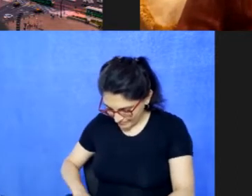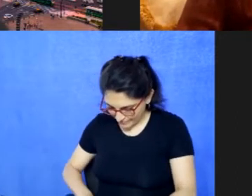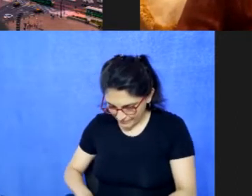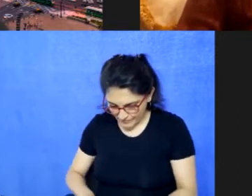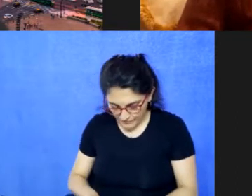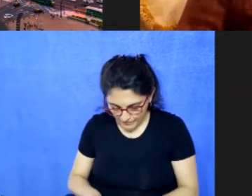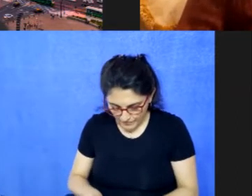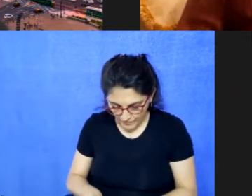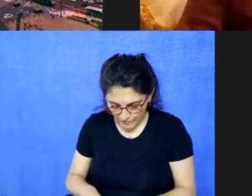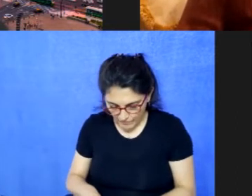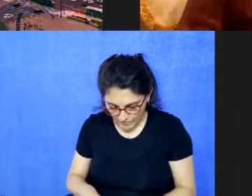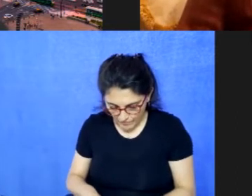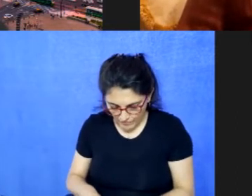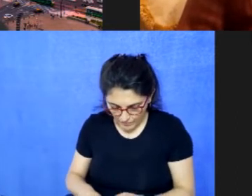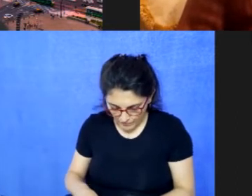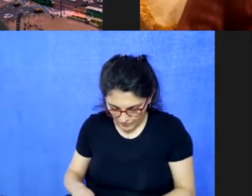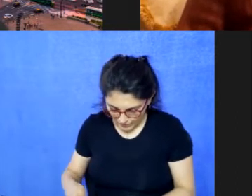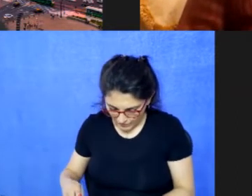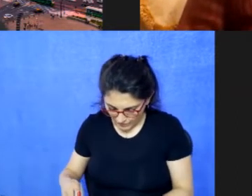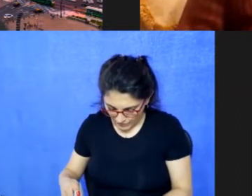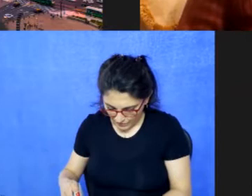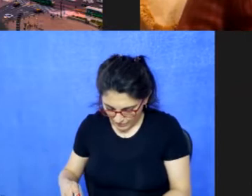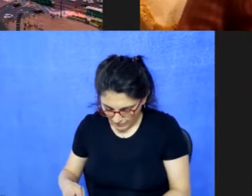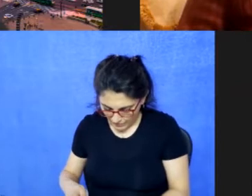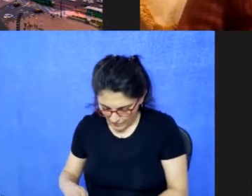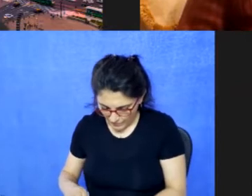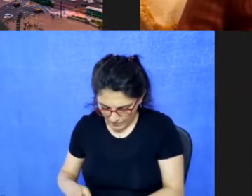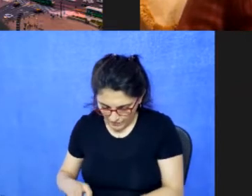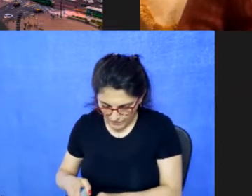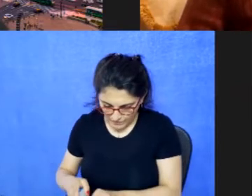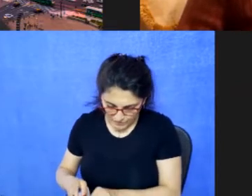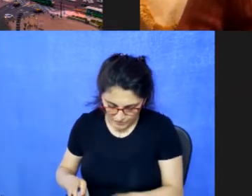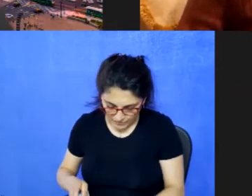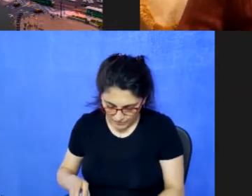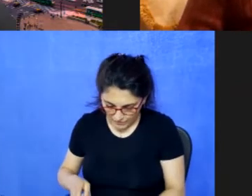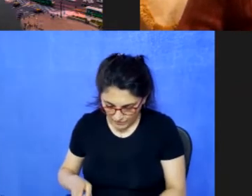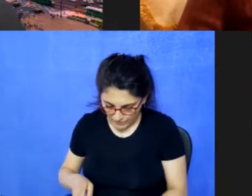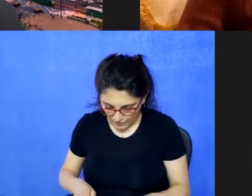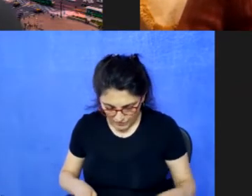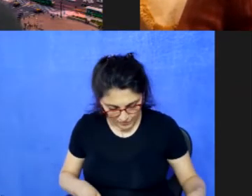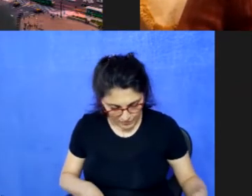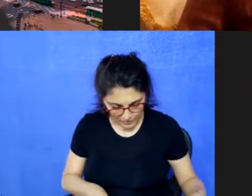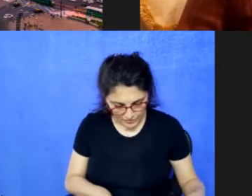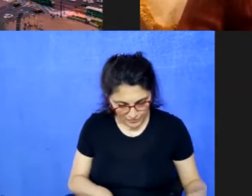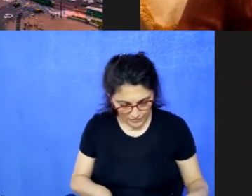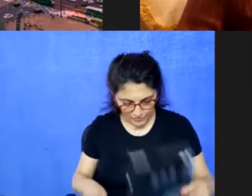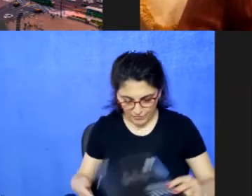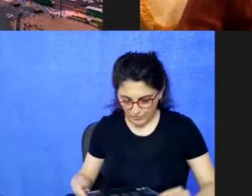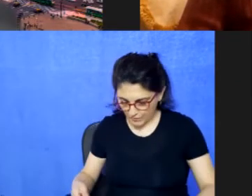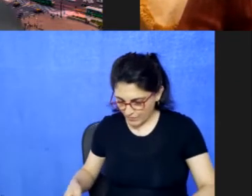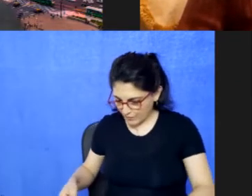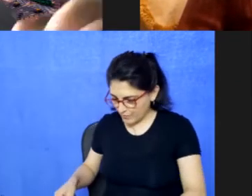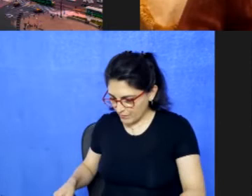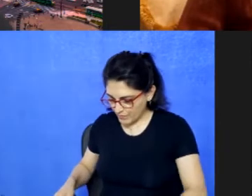membrillo. Y después le pusieron chocolate. Y a mí, que me gusta cocinar, yo tengo una